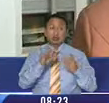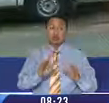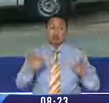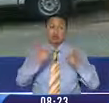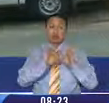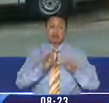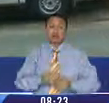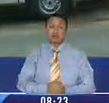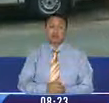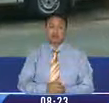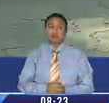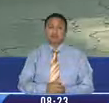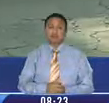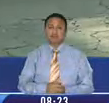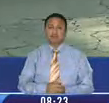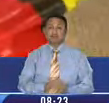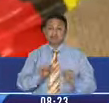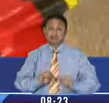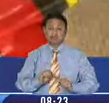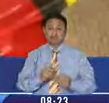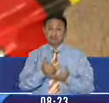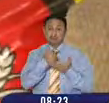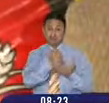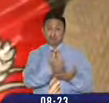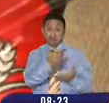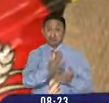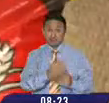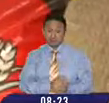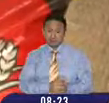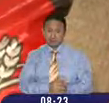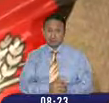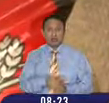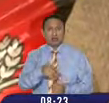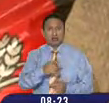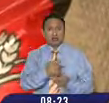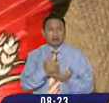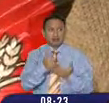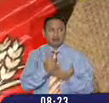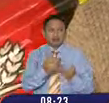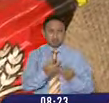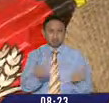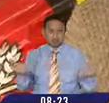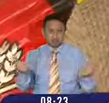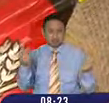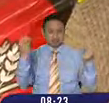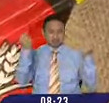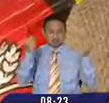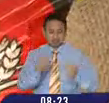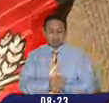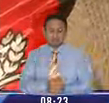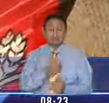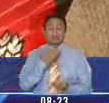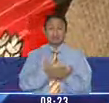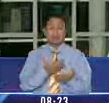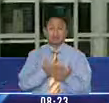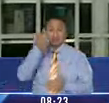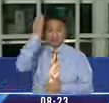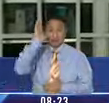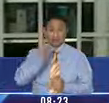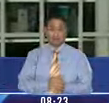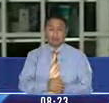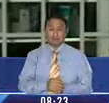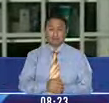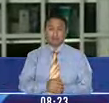de la vida. Y la respuesta llegó. Menos mal, nos fue rápido la solución y gracias a Dios estamos agradecidos por aquello. Se